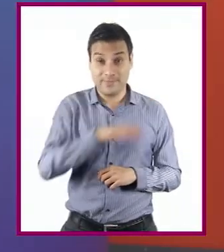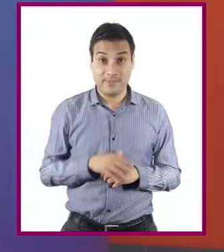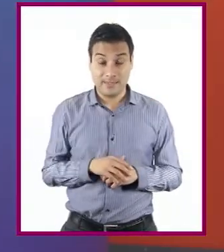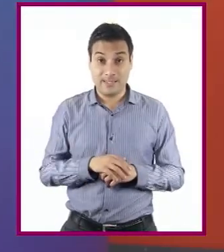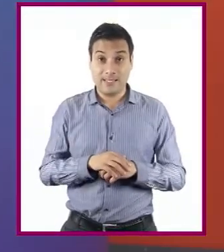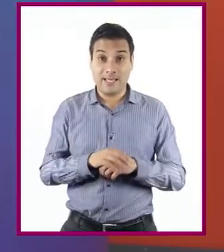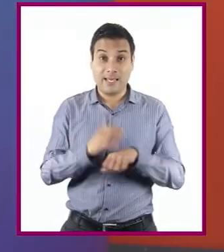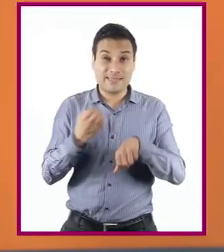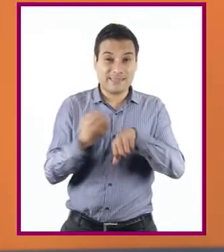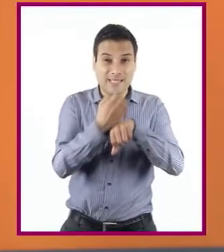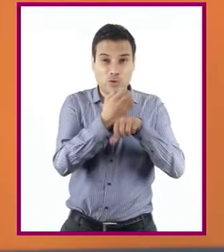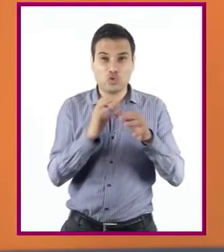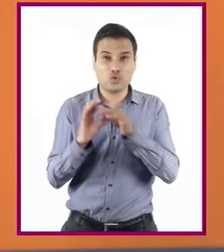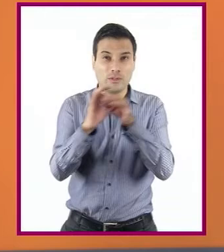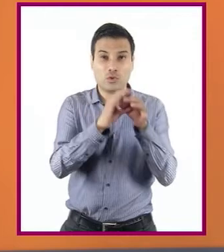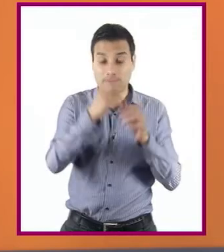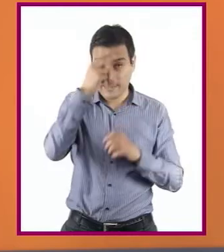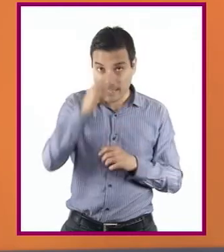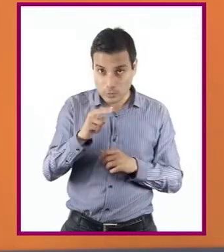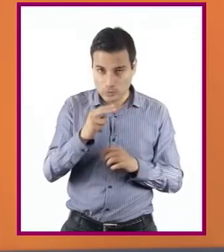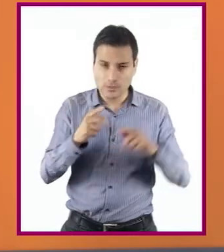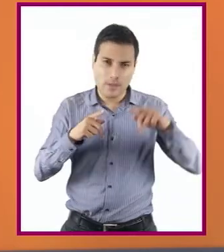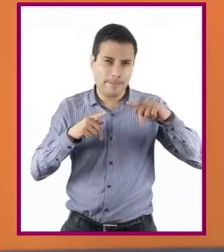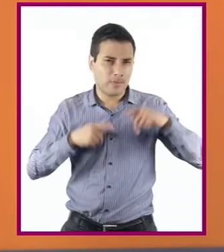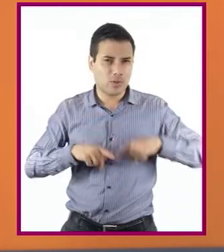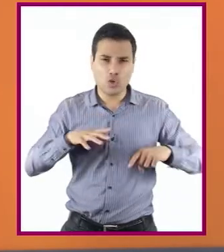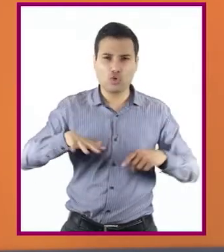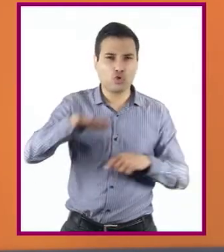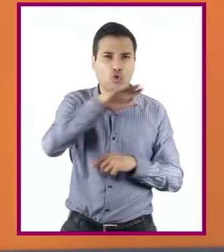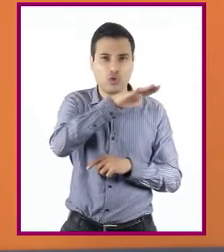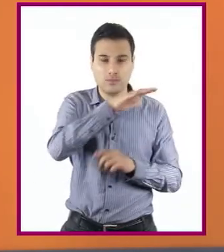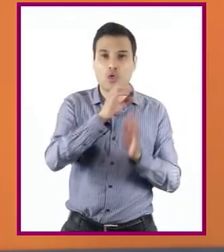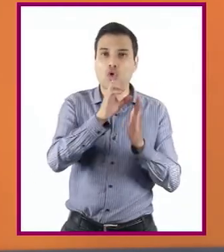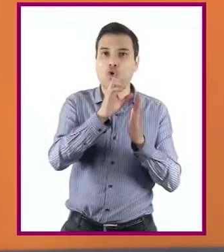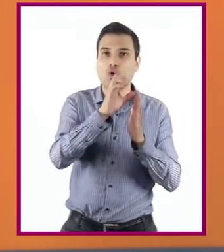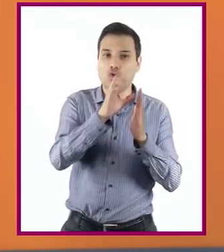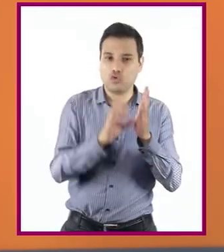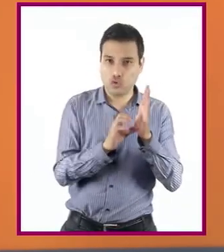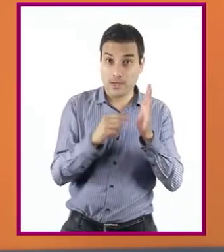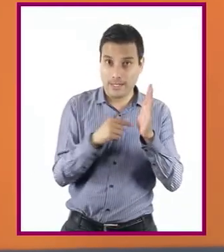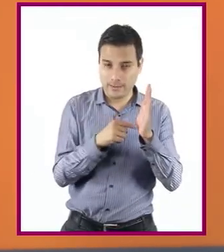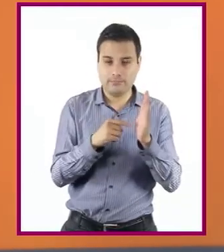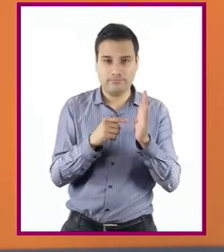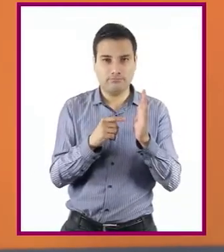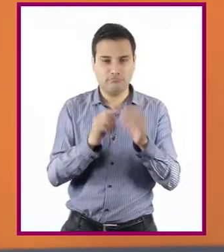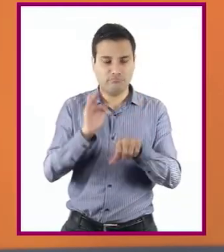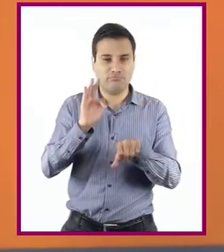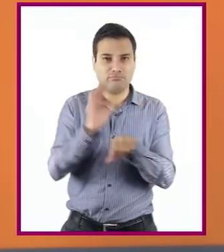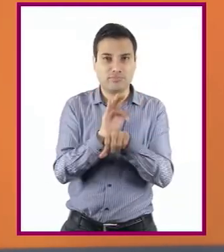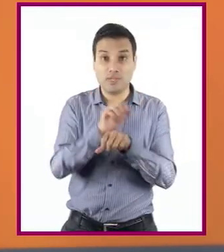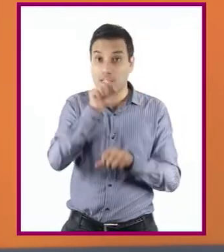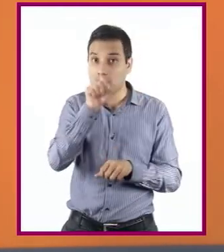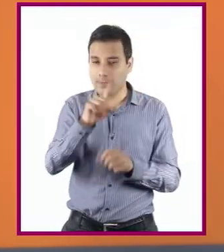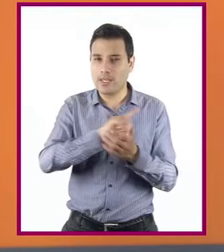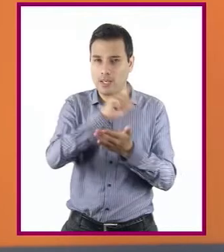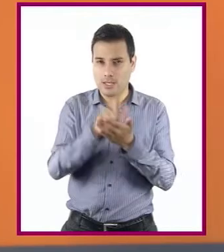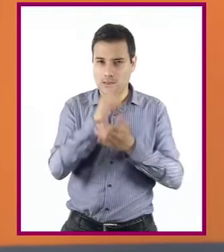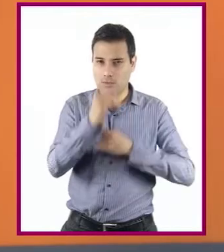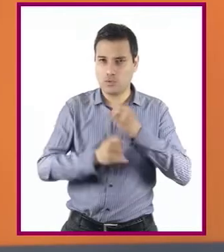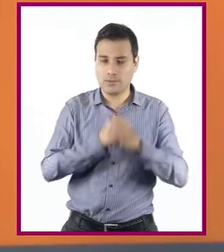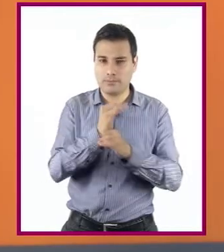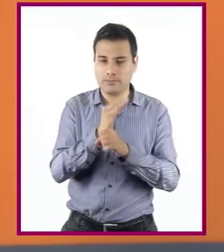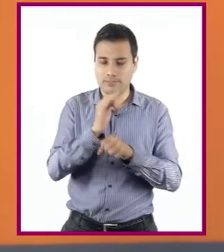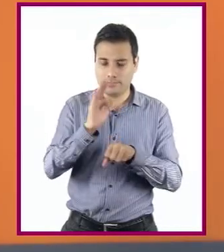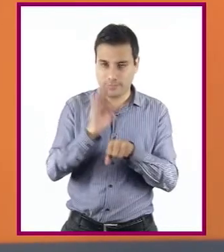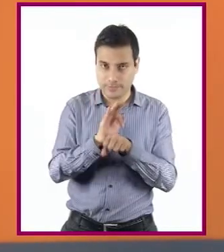humanos reconocidos en esta Constitución y en los tratados internacionales de los que el Estado mexicano sea parte.